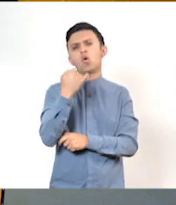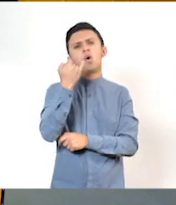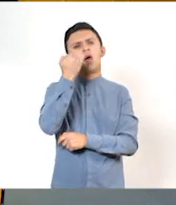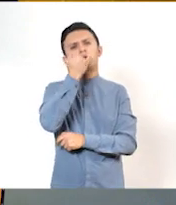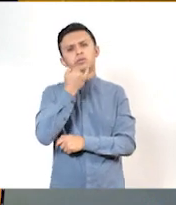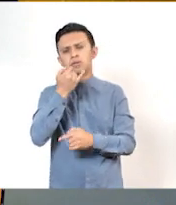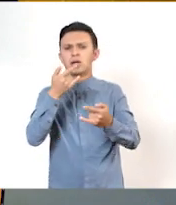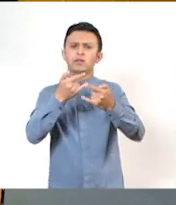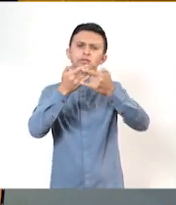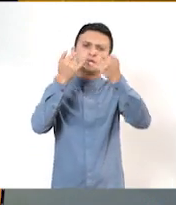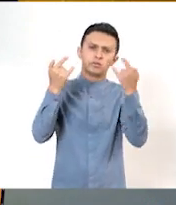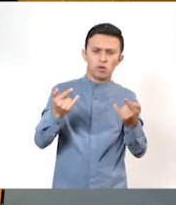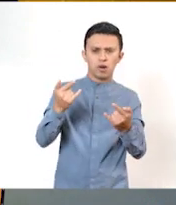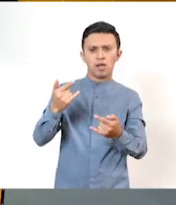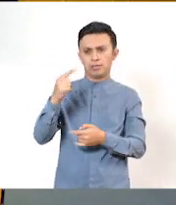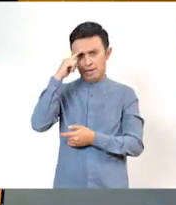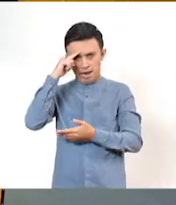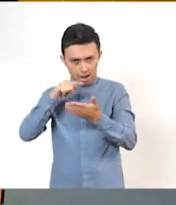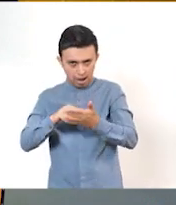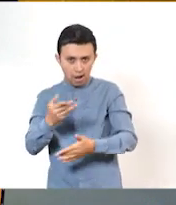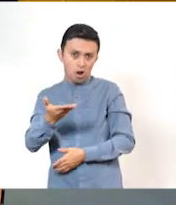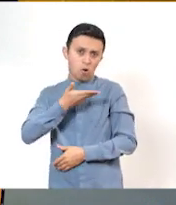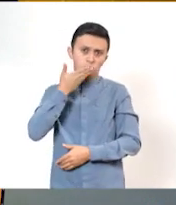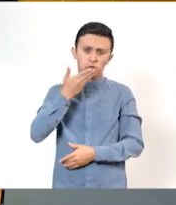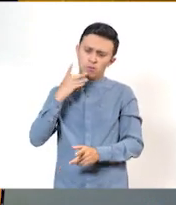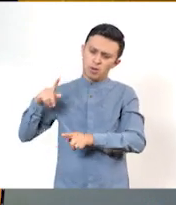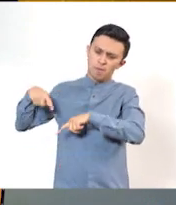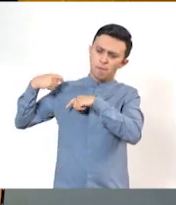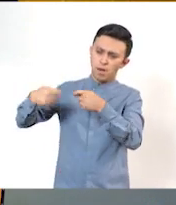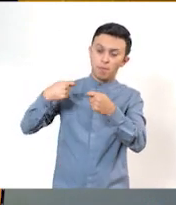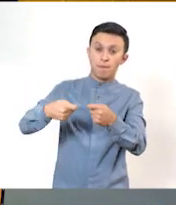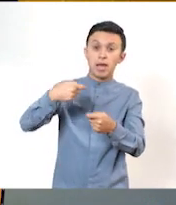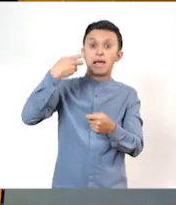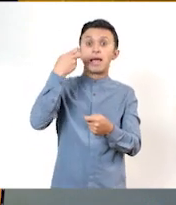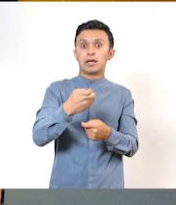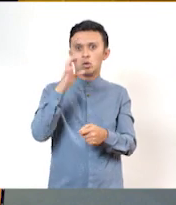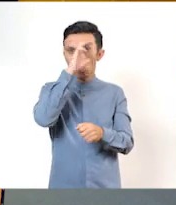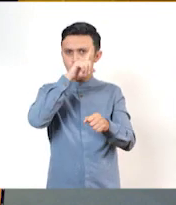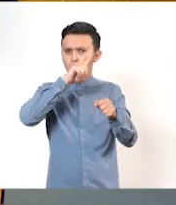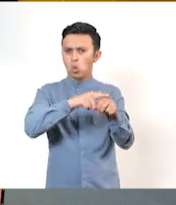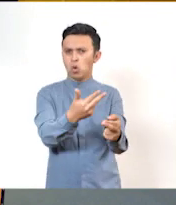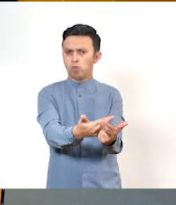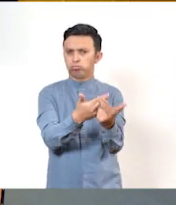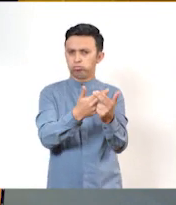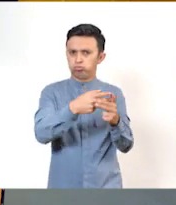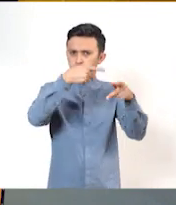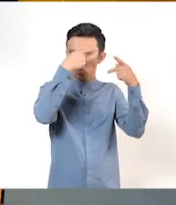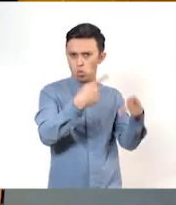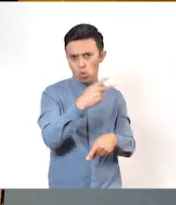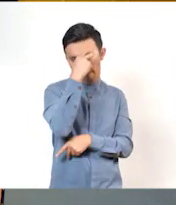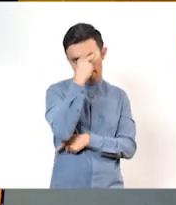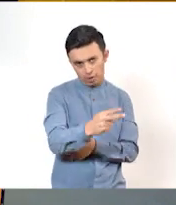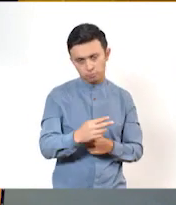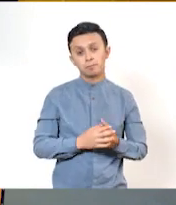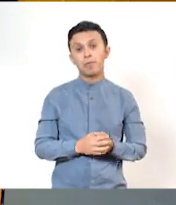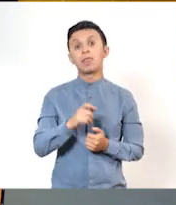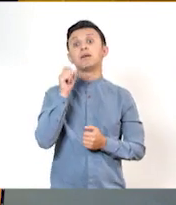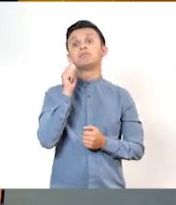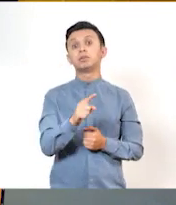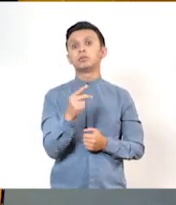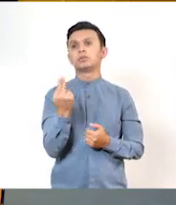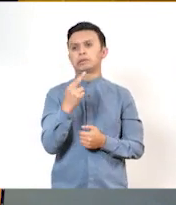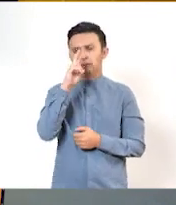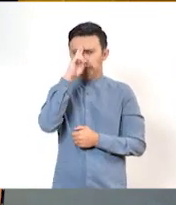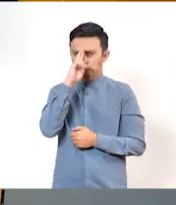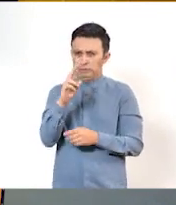historias, tradiciones, creencias y costumbres, lo cual es patrimonio cultural del país. Y también debemos reconocer